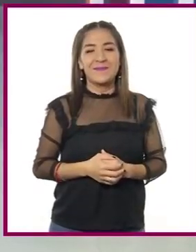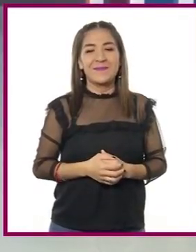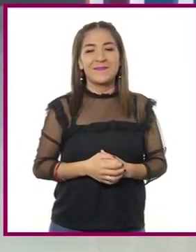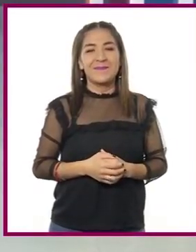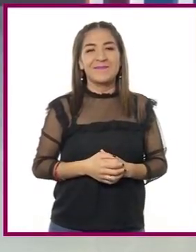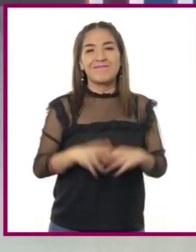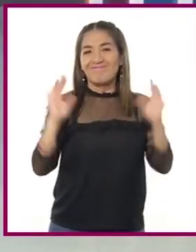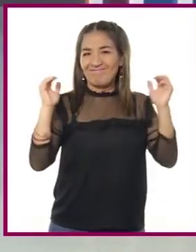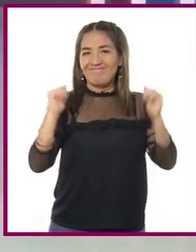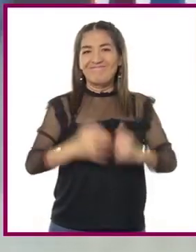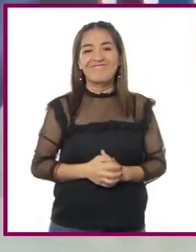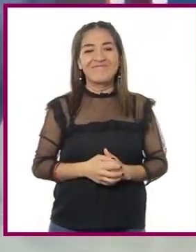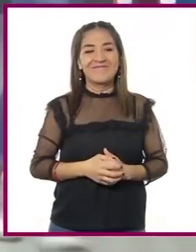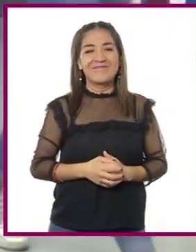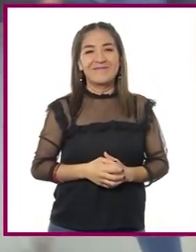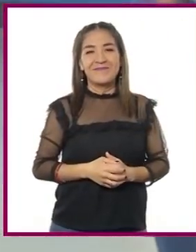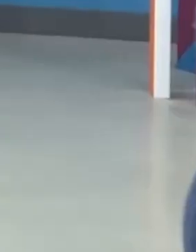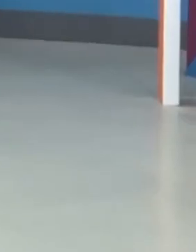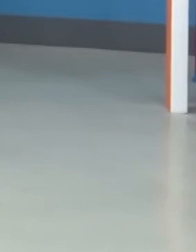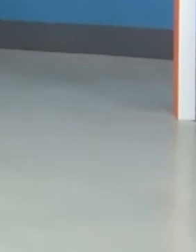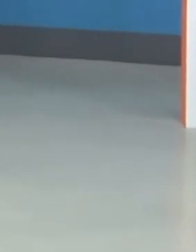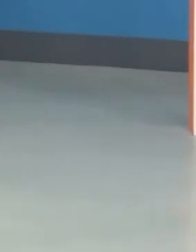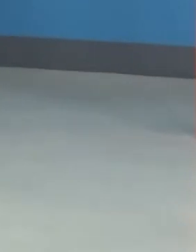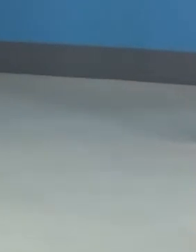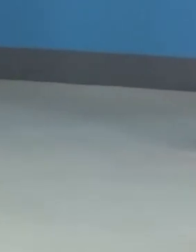¡Hasta luego!